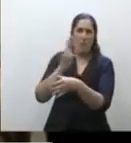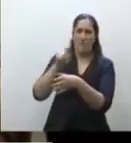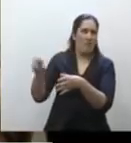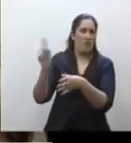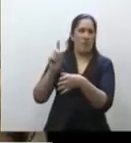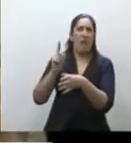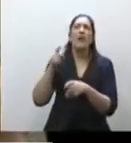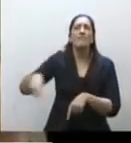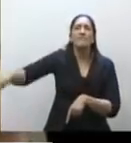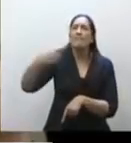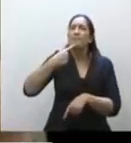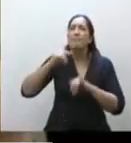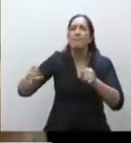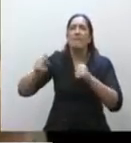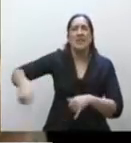advierten